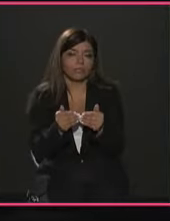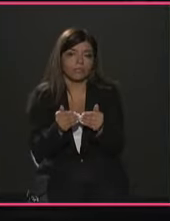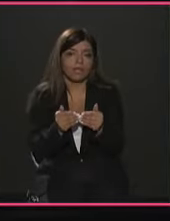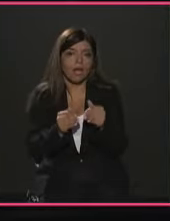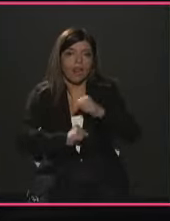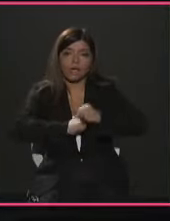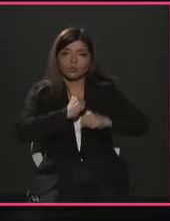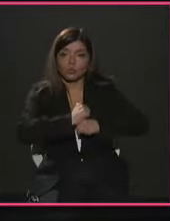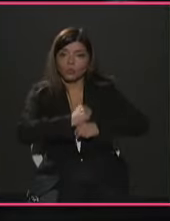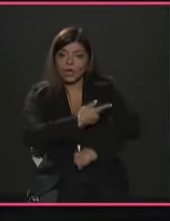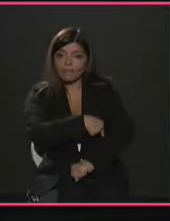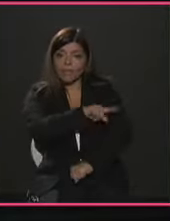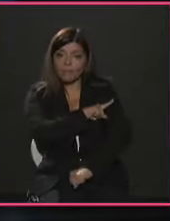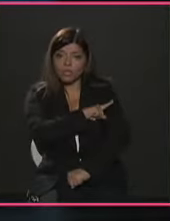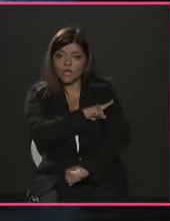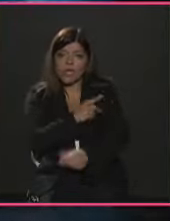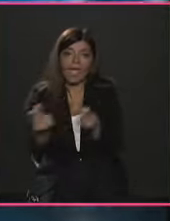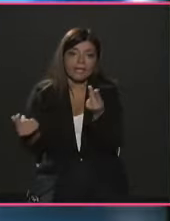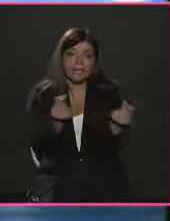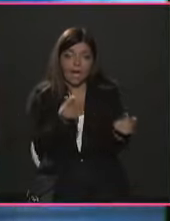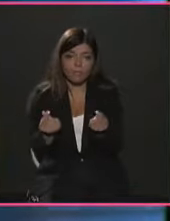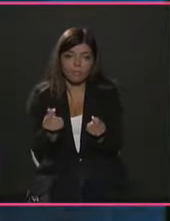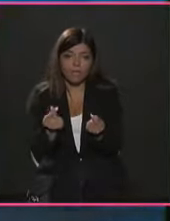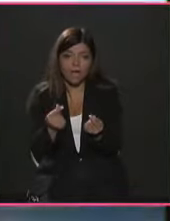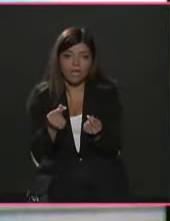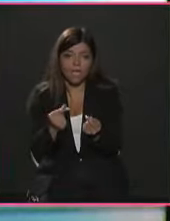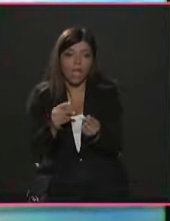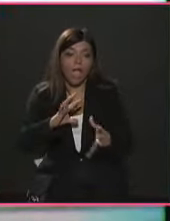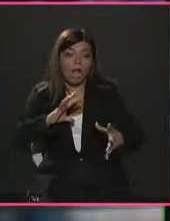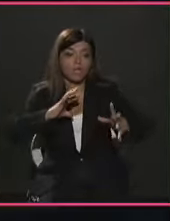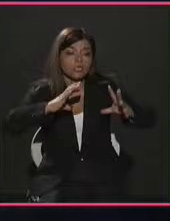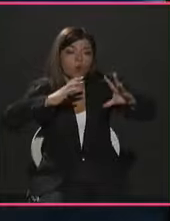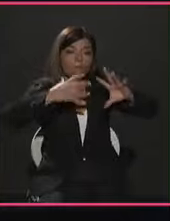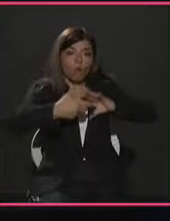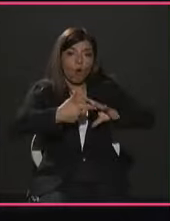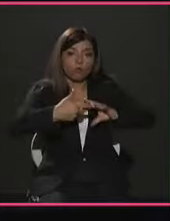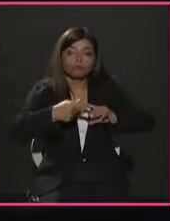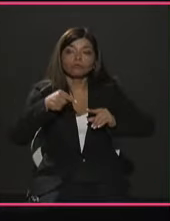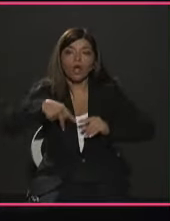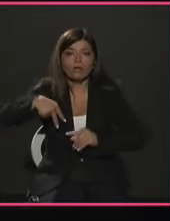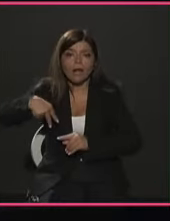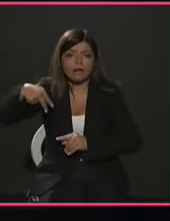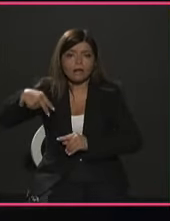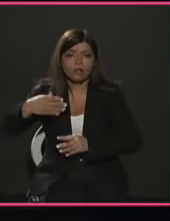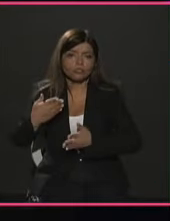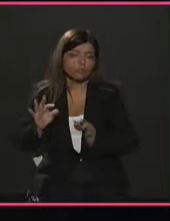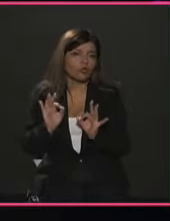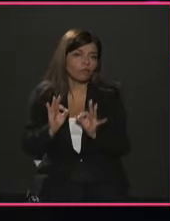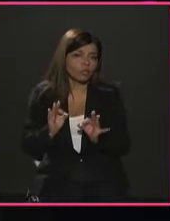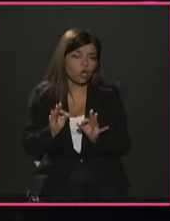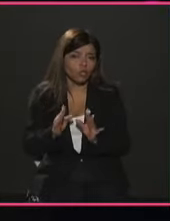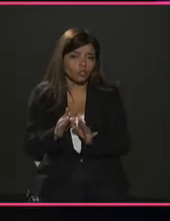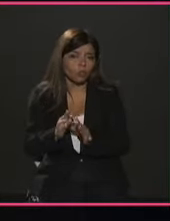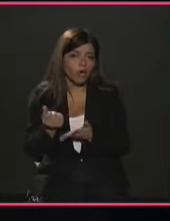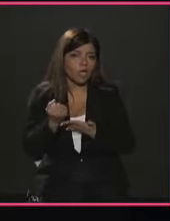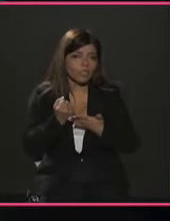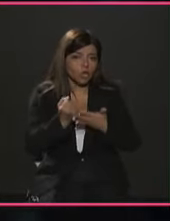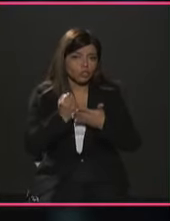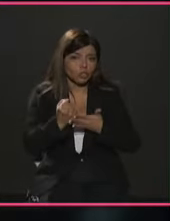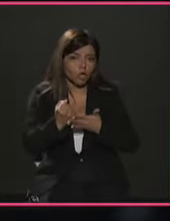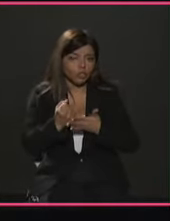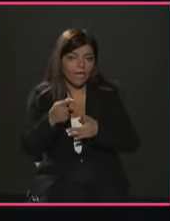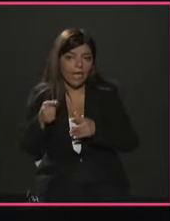estructuras de poder y capital en el norte global han sido muy muy contribuidos por esta